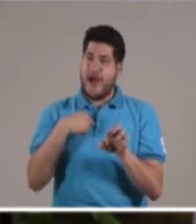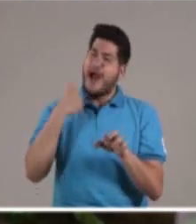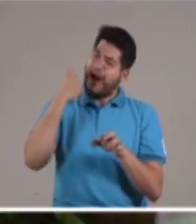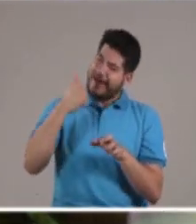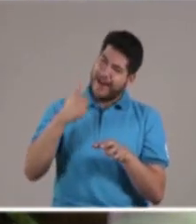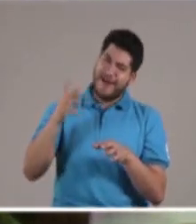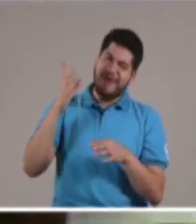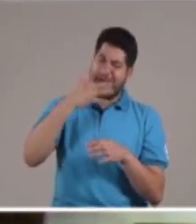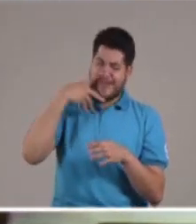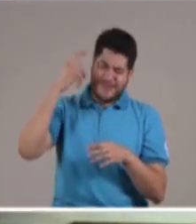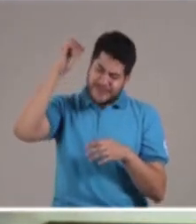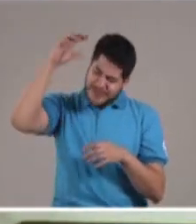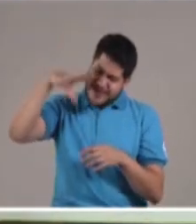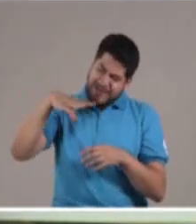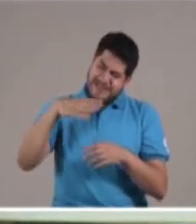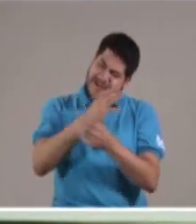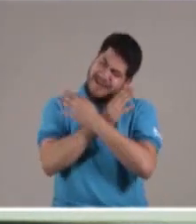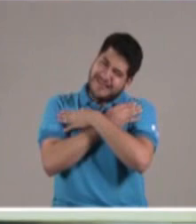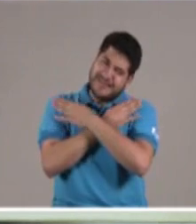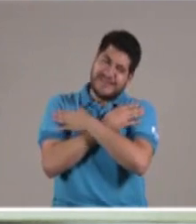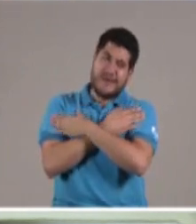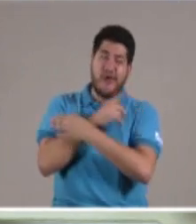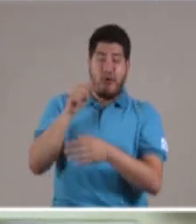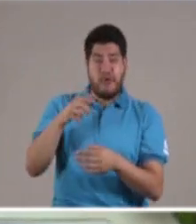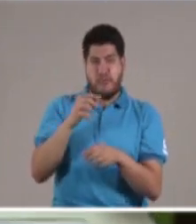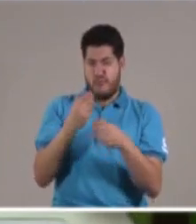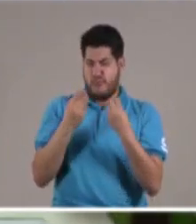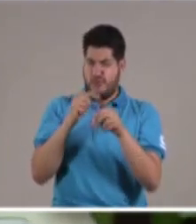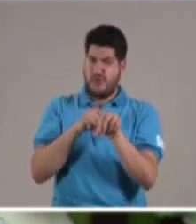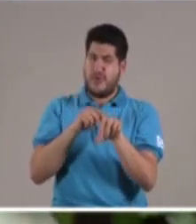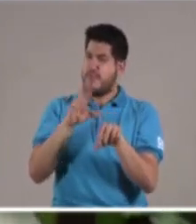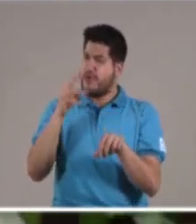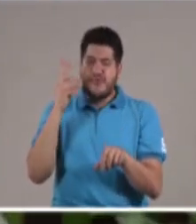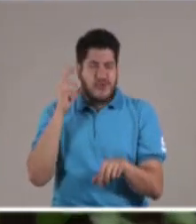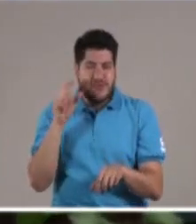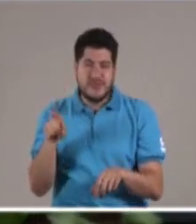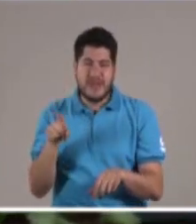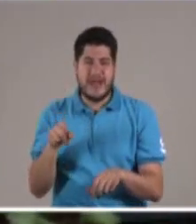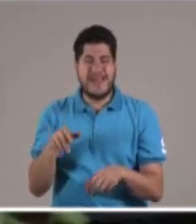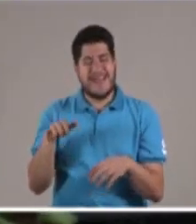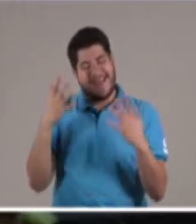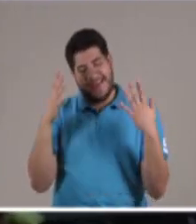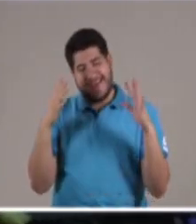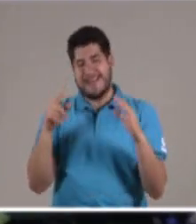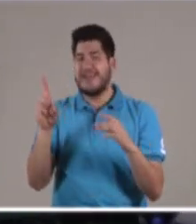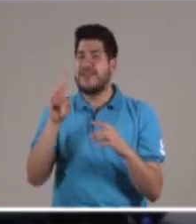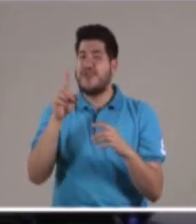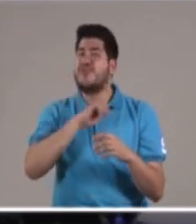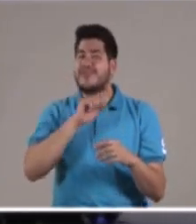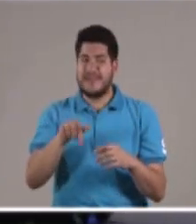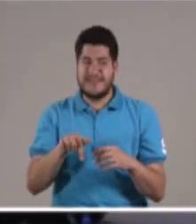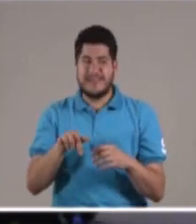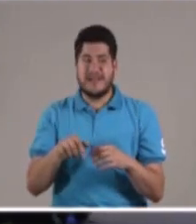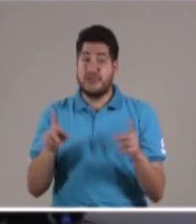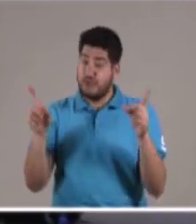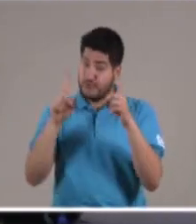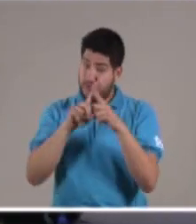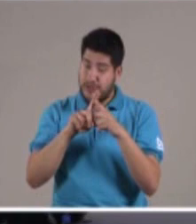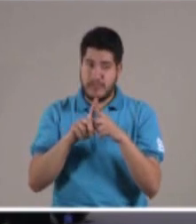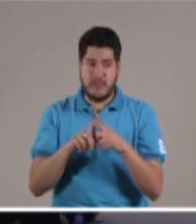qué tal Dios te bendiga hoy si tenía ratos de no oírte que alegre dónde estás nos